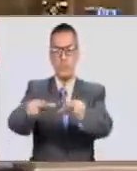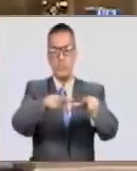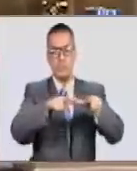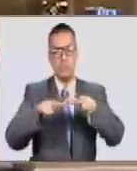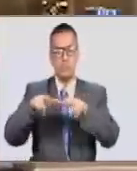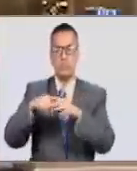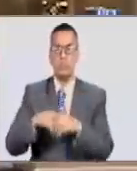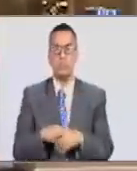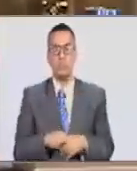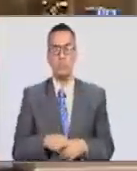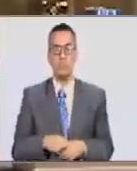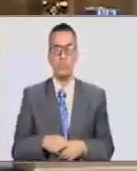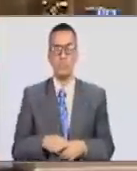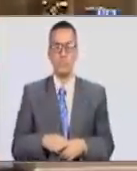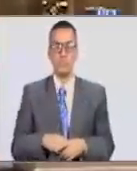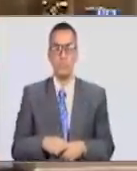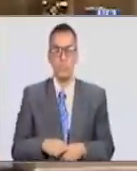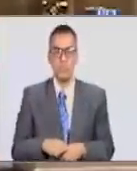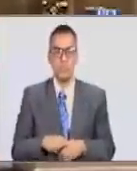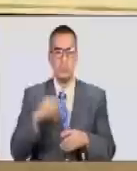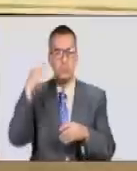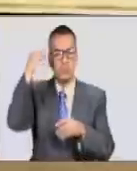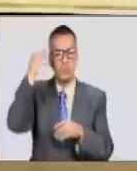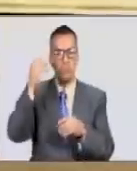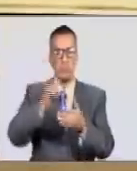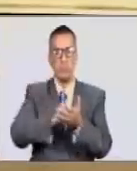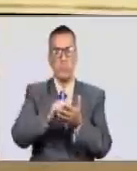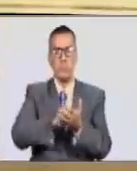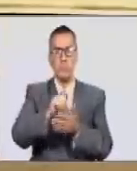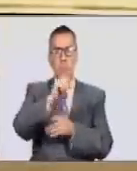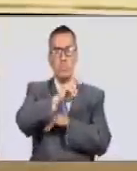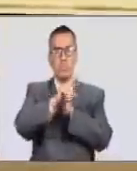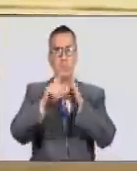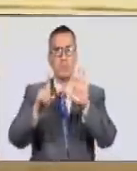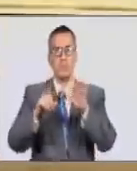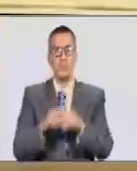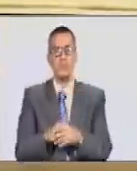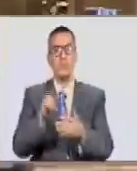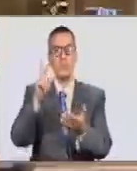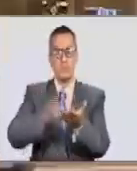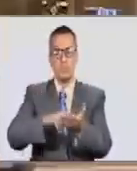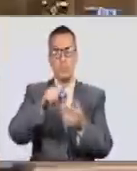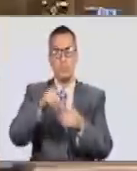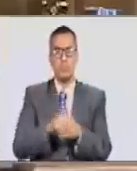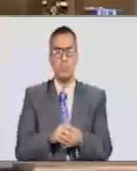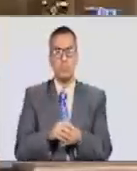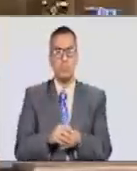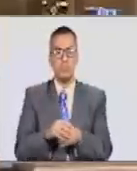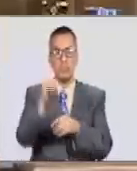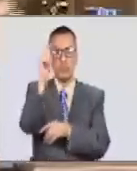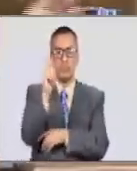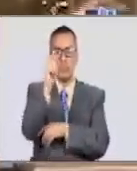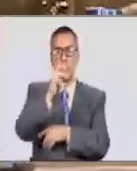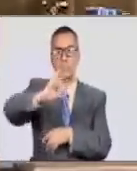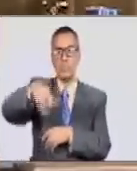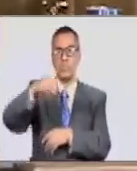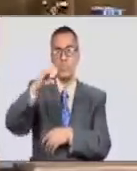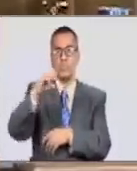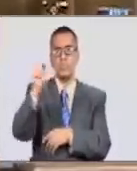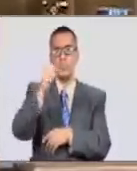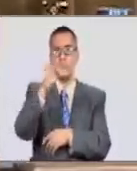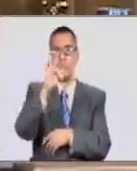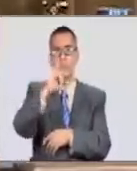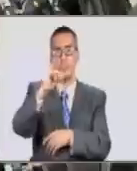Esto, señor presidente. En consideración al artículo 26, queda aprobado. Tiene la palabra el diputado Jesús